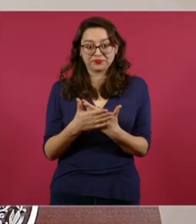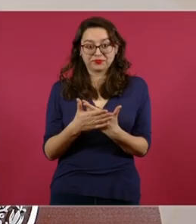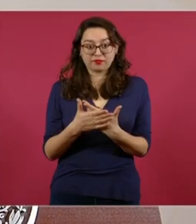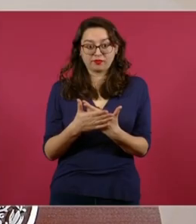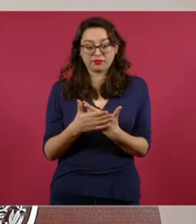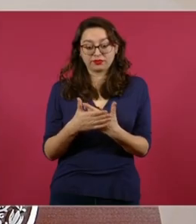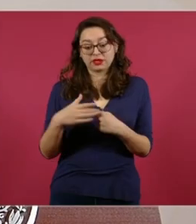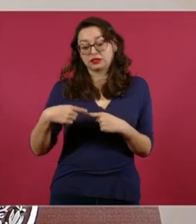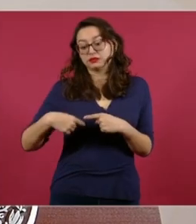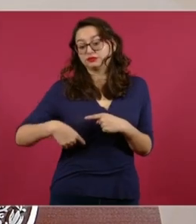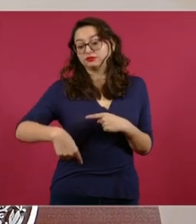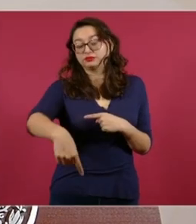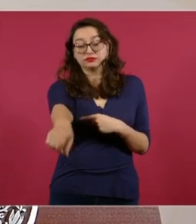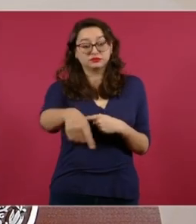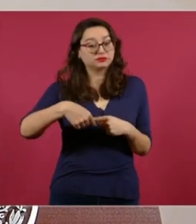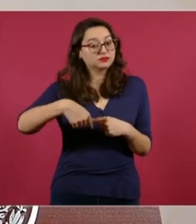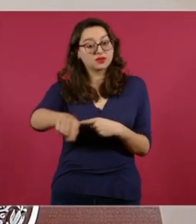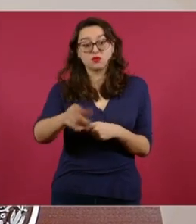7 meses y días,